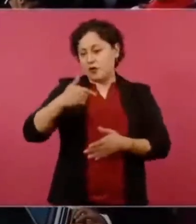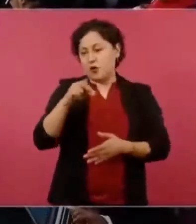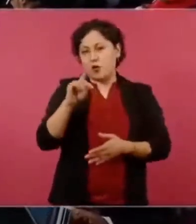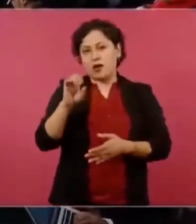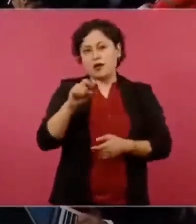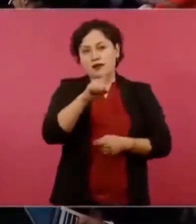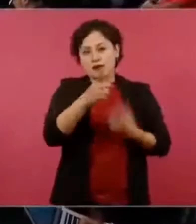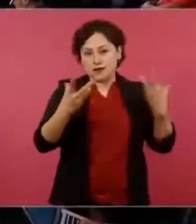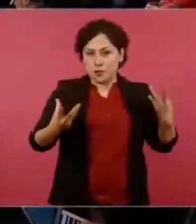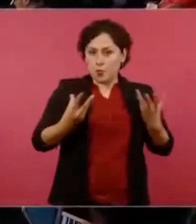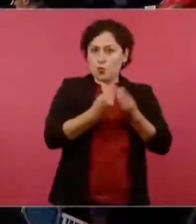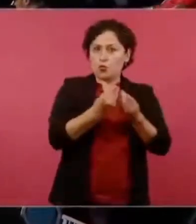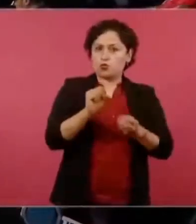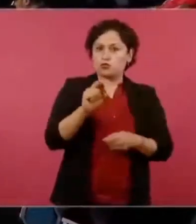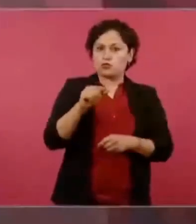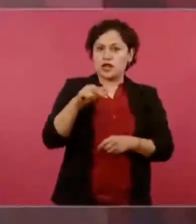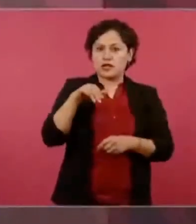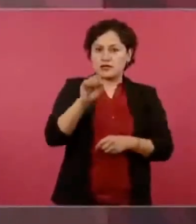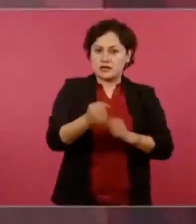¿Sí?